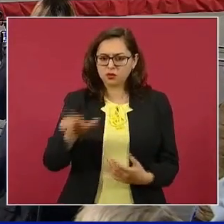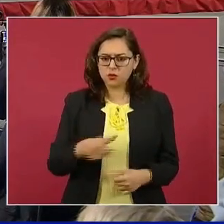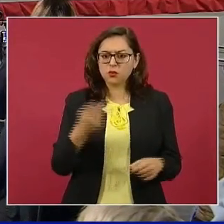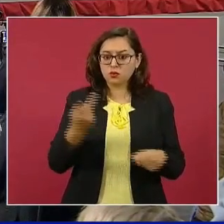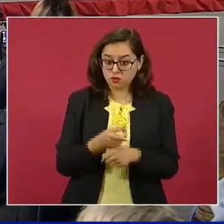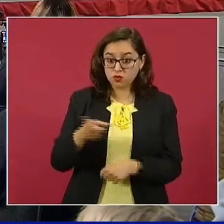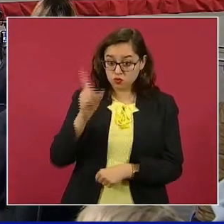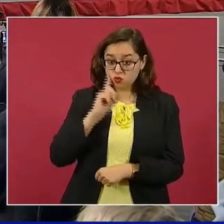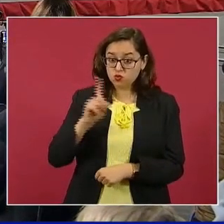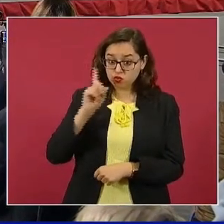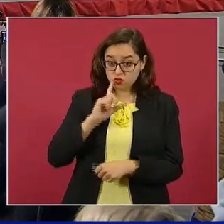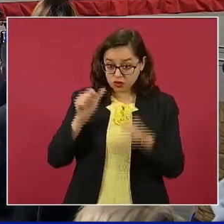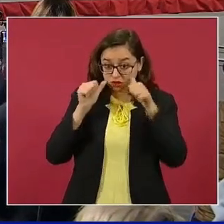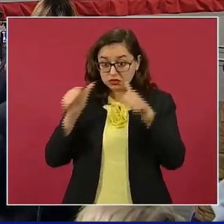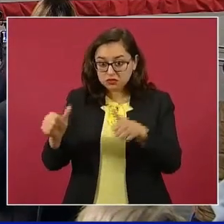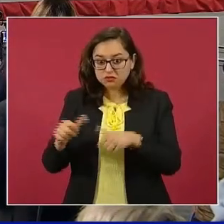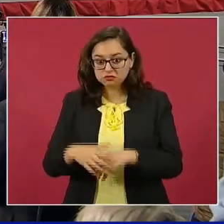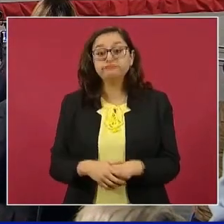Jesús,